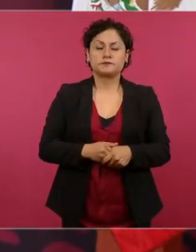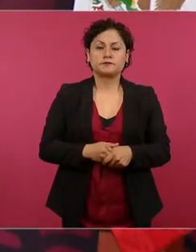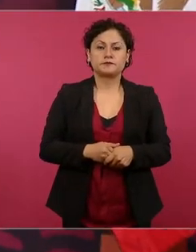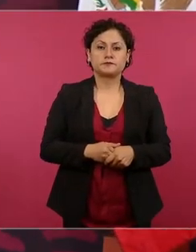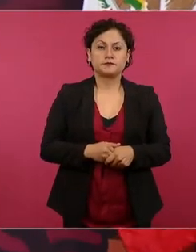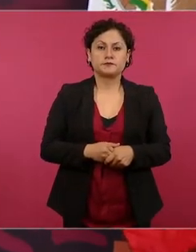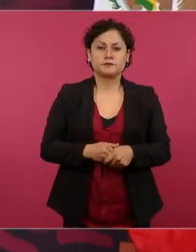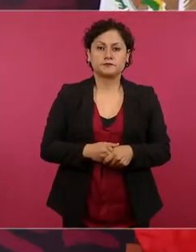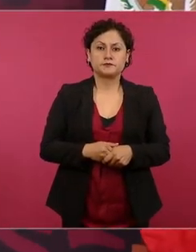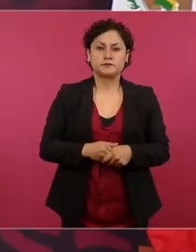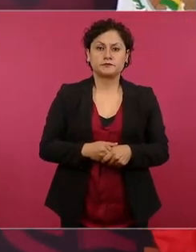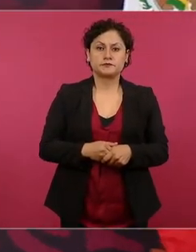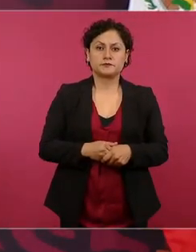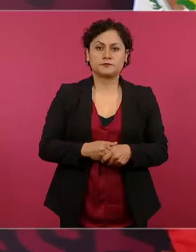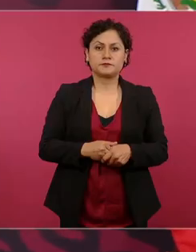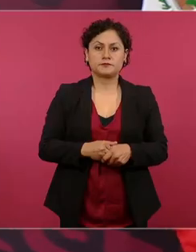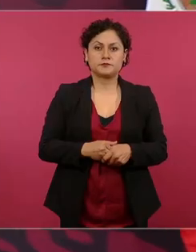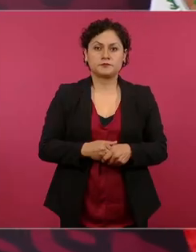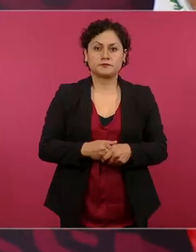es